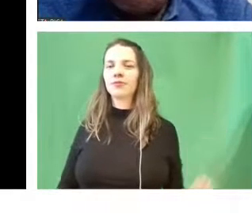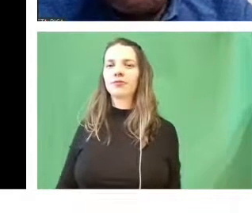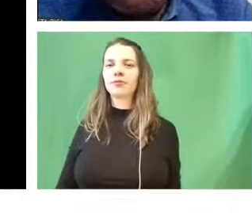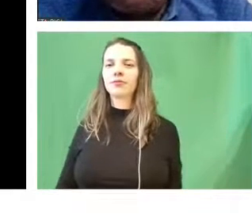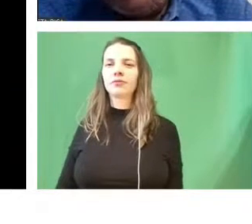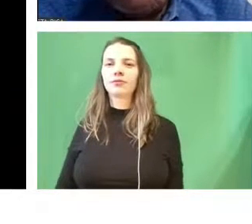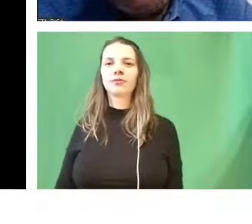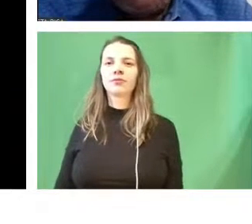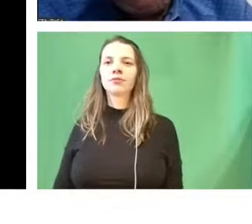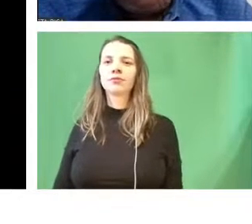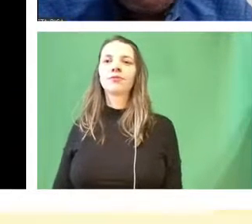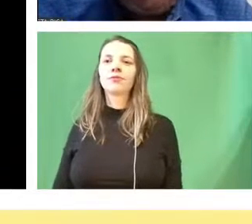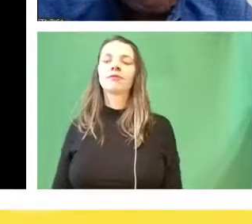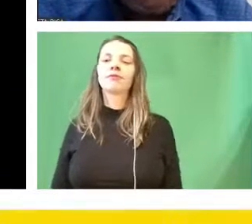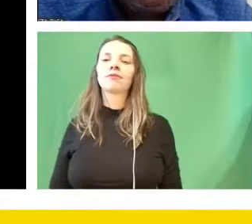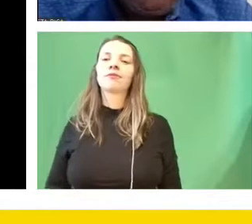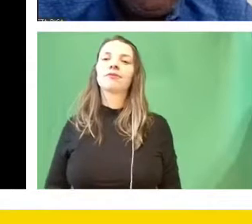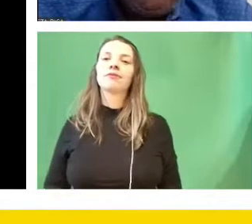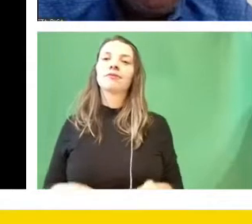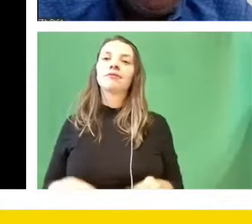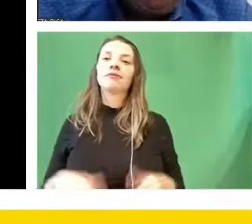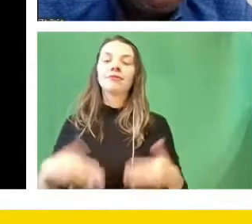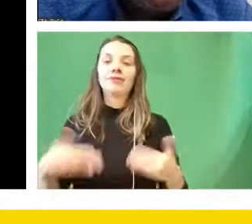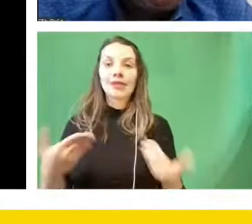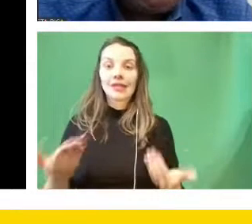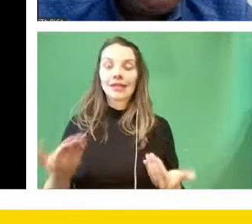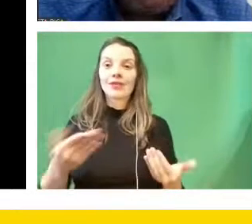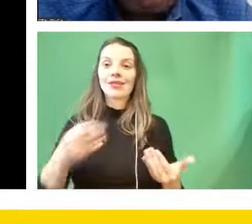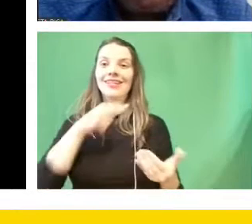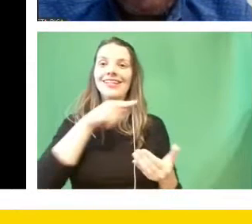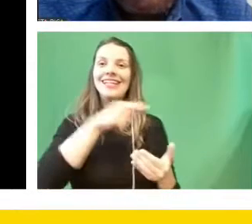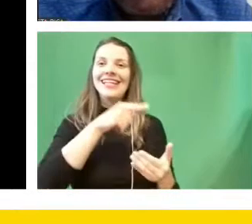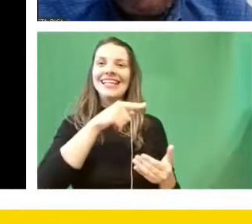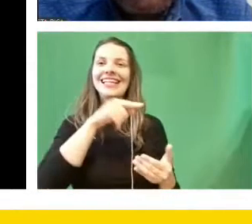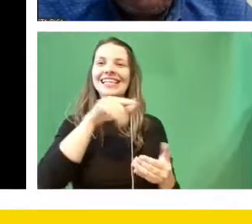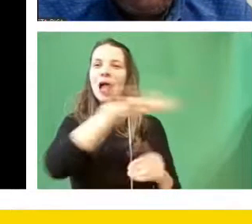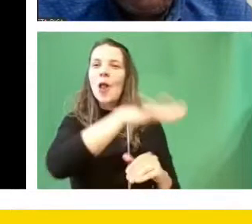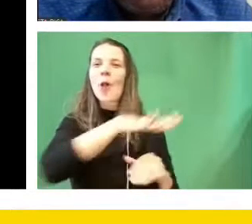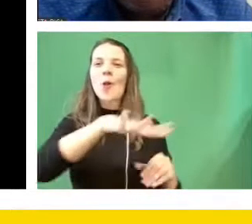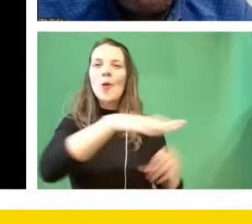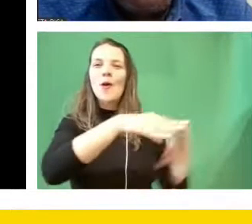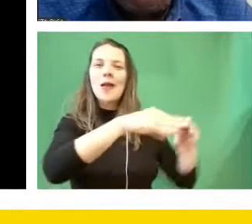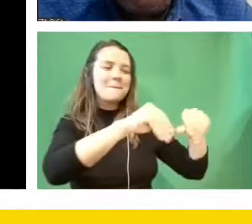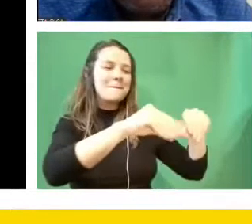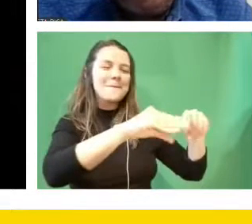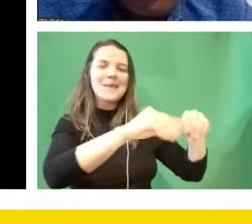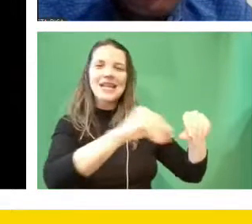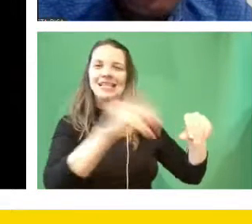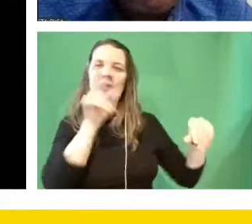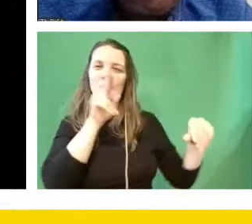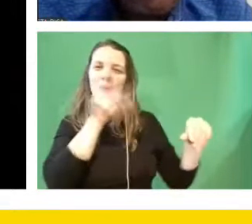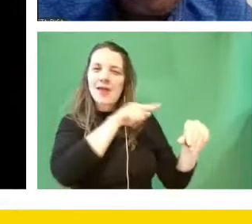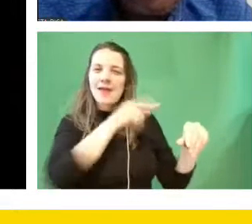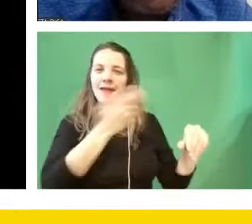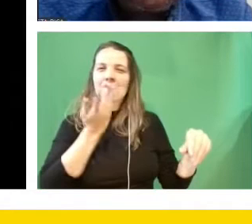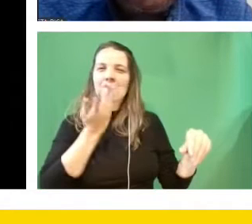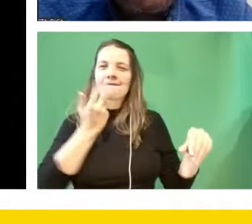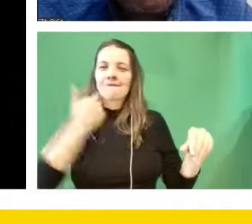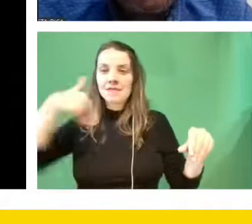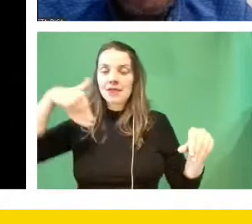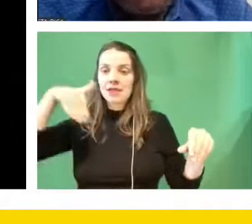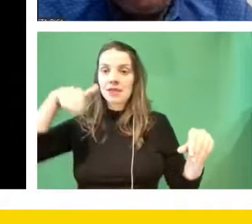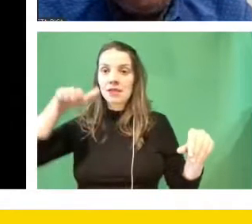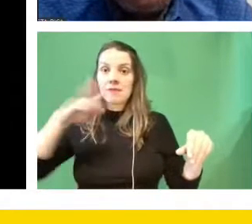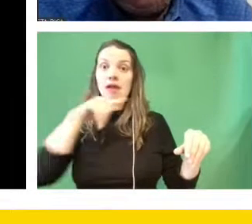Ok, como les decía Nati, su querido Jacó. Jacó es una localidad en el Pacífico Central de Costa Rica, en